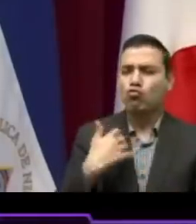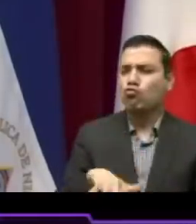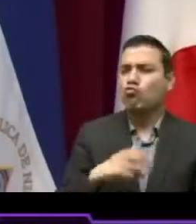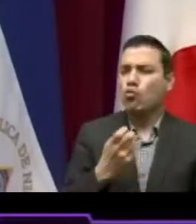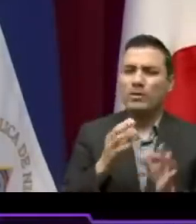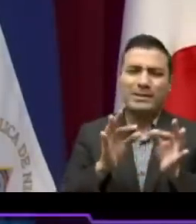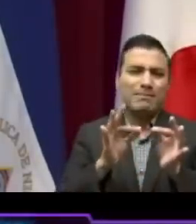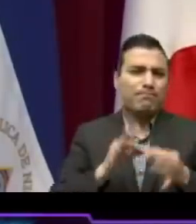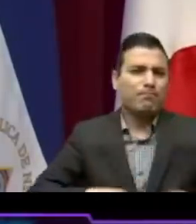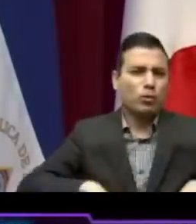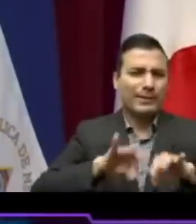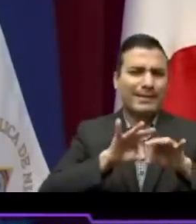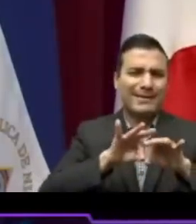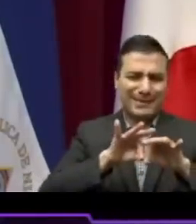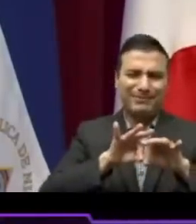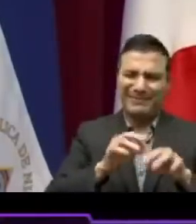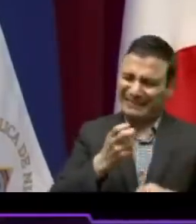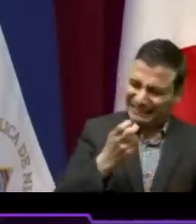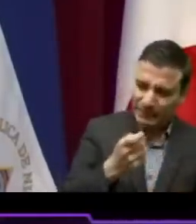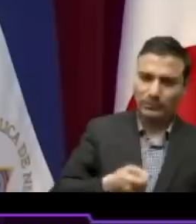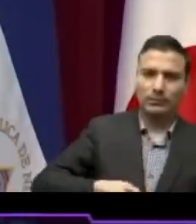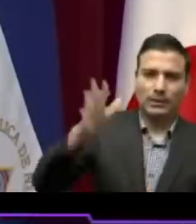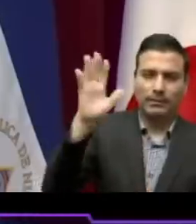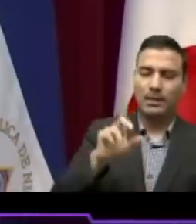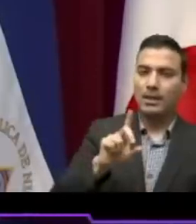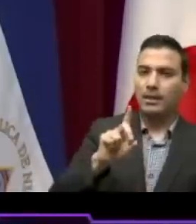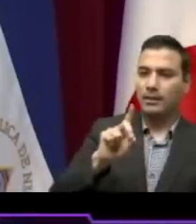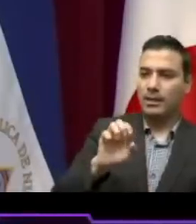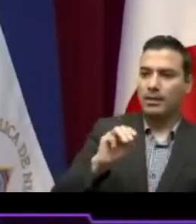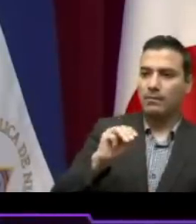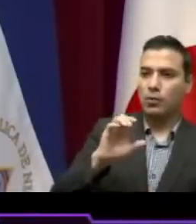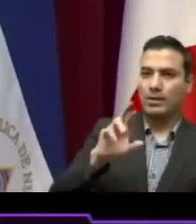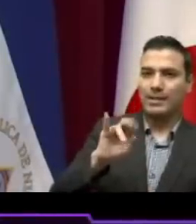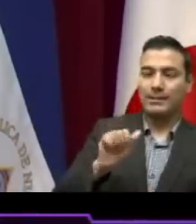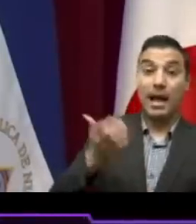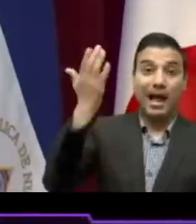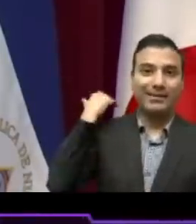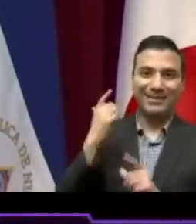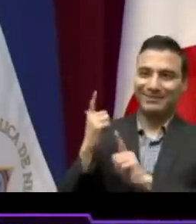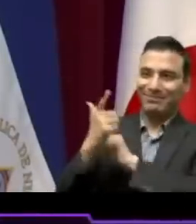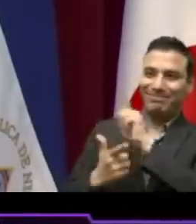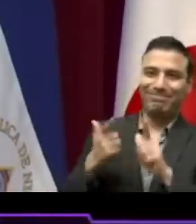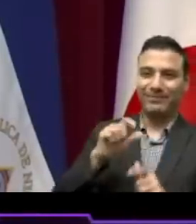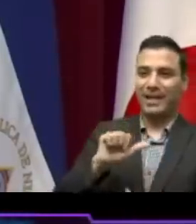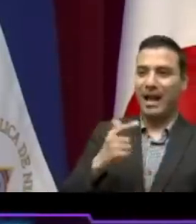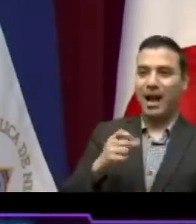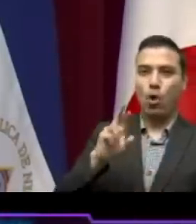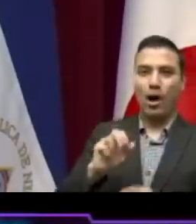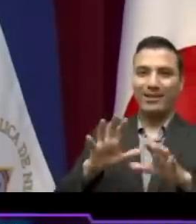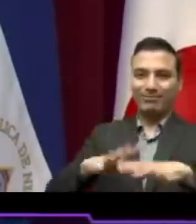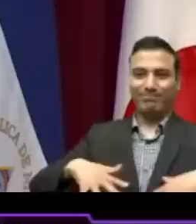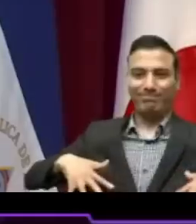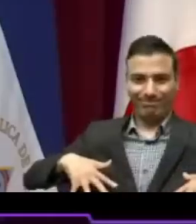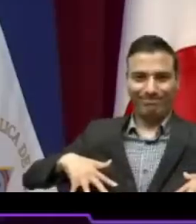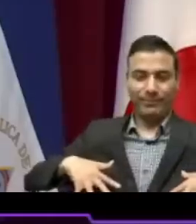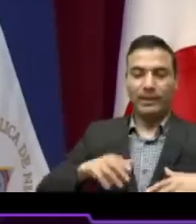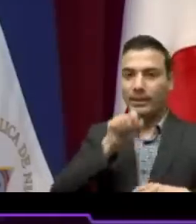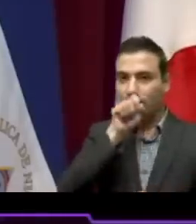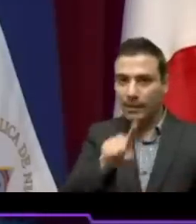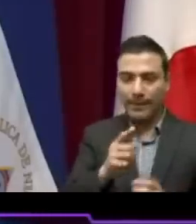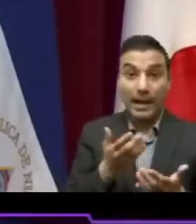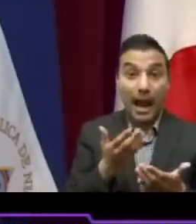forma de recreación democrática de la vida en común desde la guarateniense hasta las plazas públicas de nuestras ciudades contemporáneas